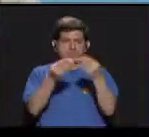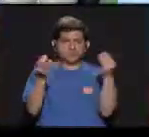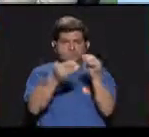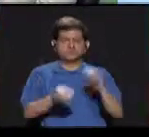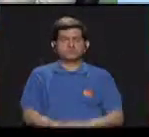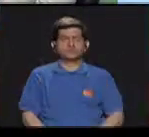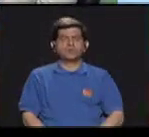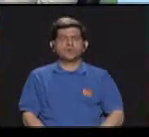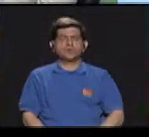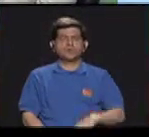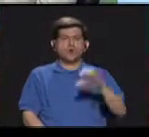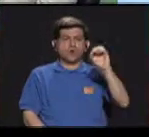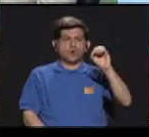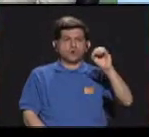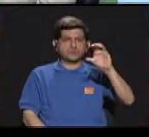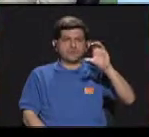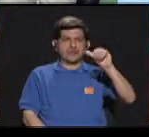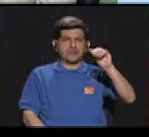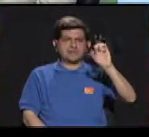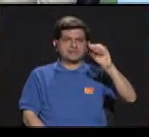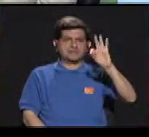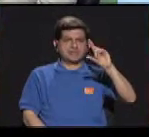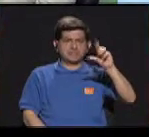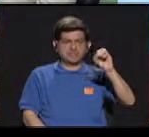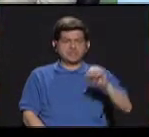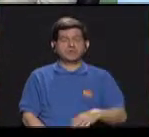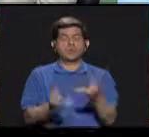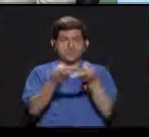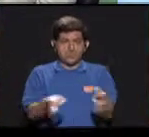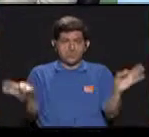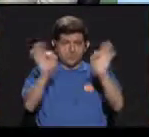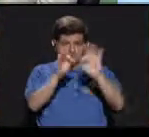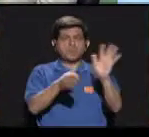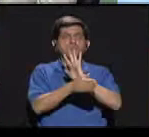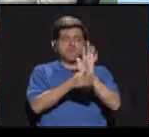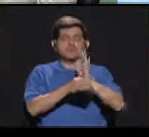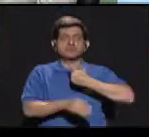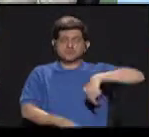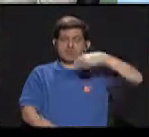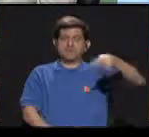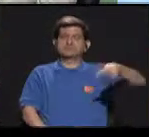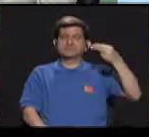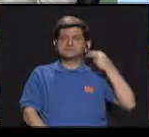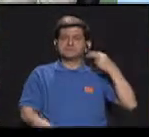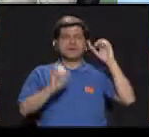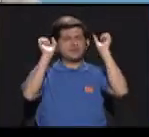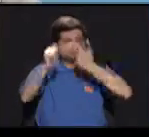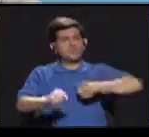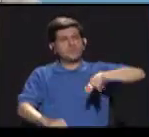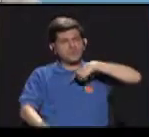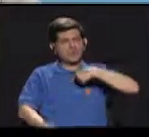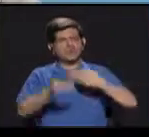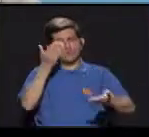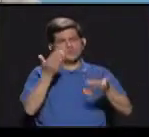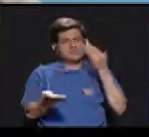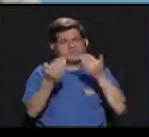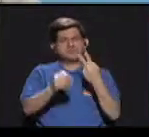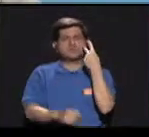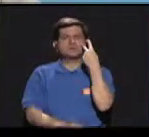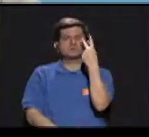produjo Óscar Castillo. Una película importante en nuestra historia, como decíamos, de manera que